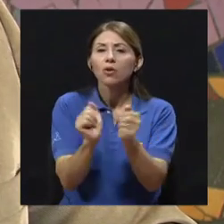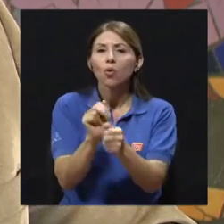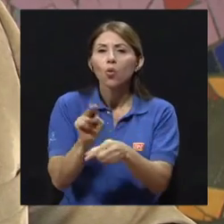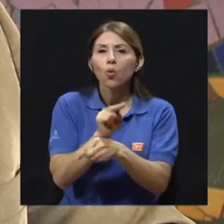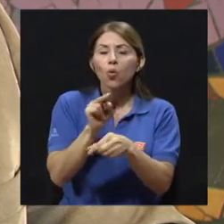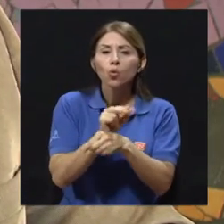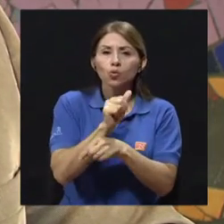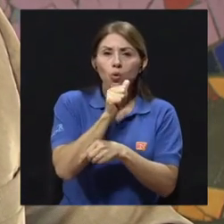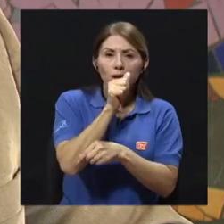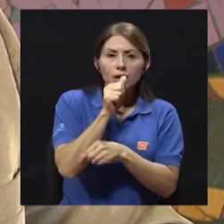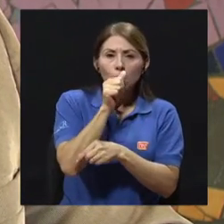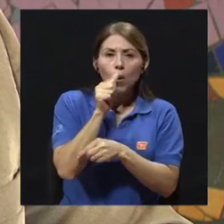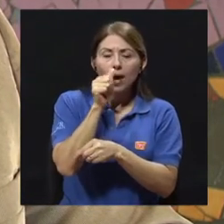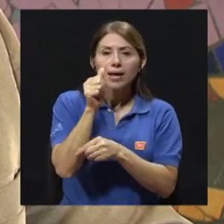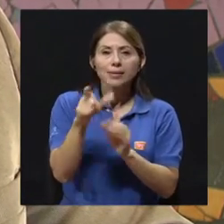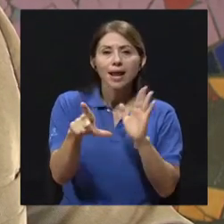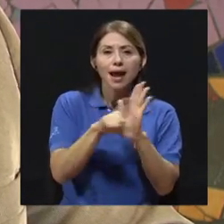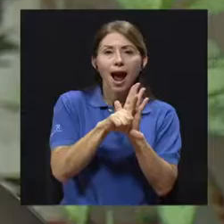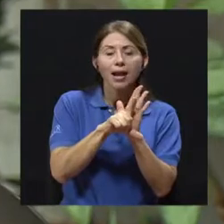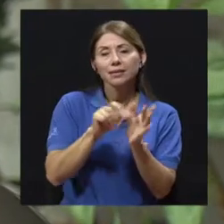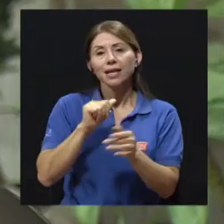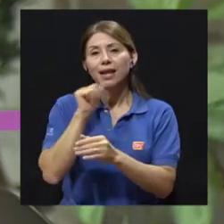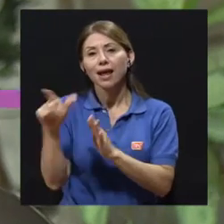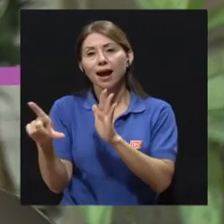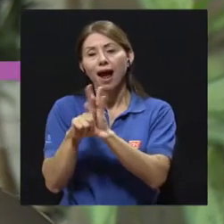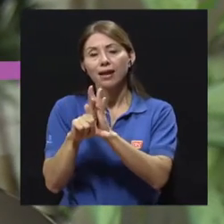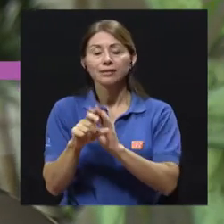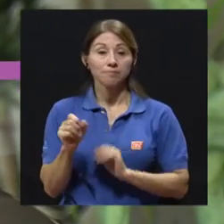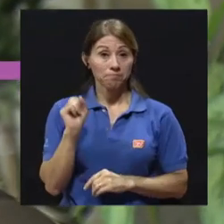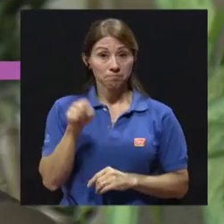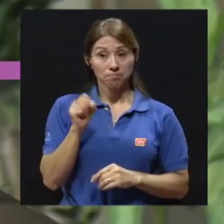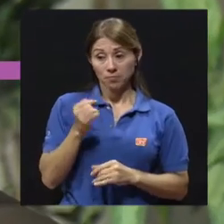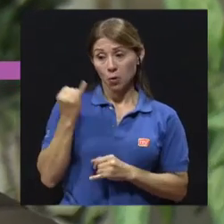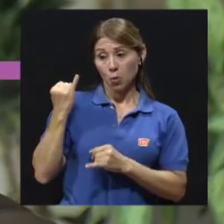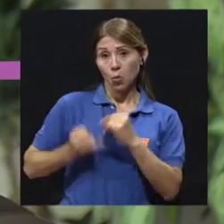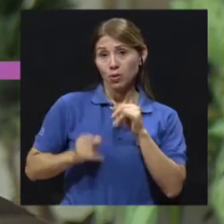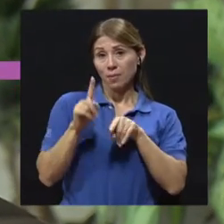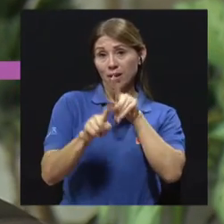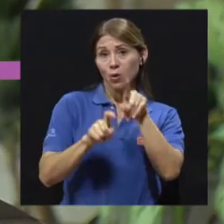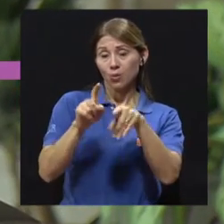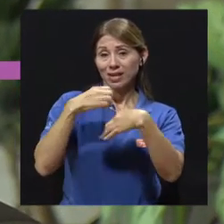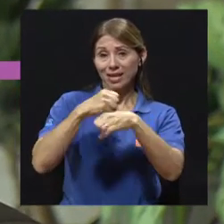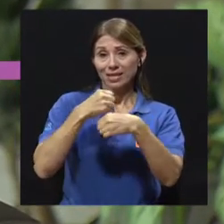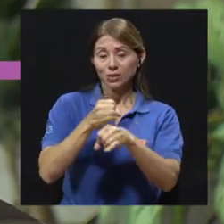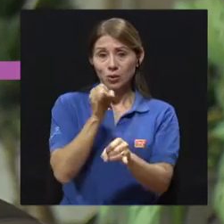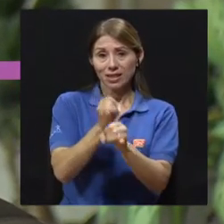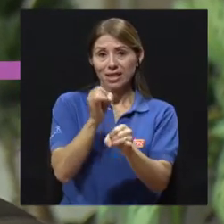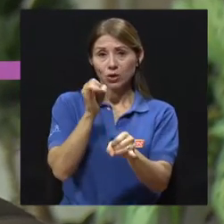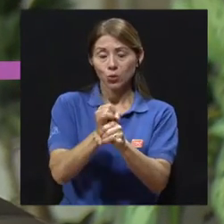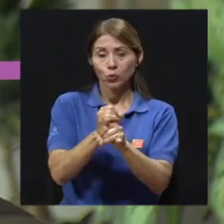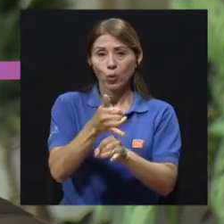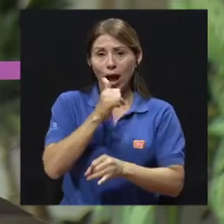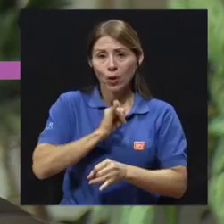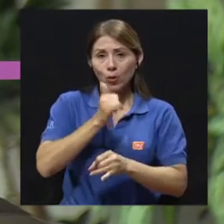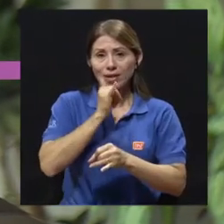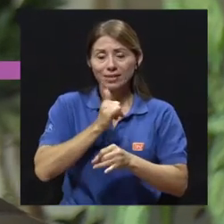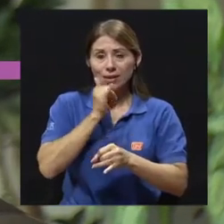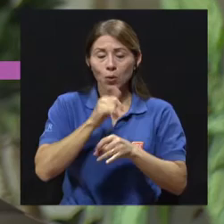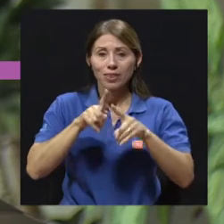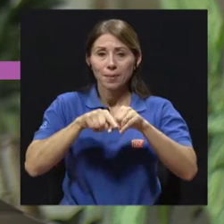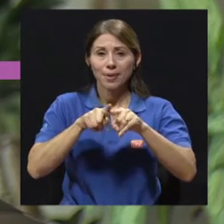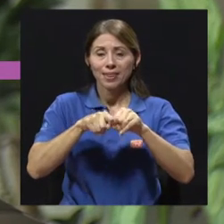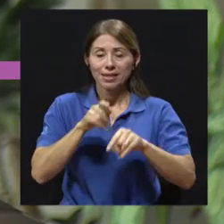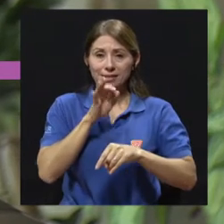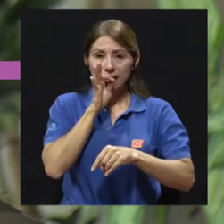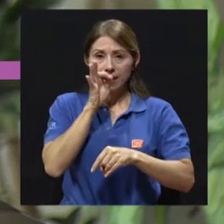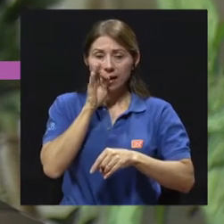consumo de drogas legales e ilegales. Sí, claro. Bueno, según la última encuesta realizada por el Instituto sobre Alcoholismo y